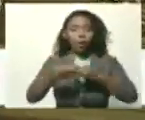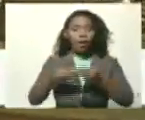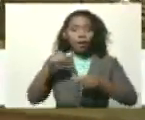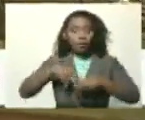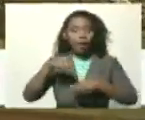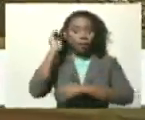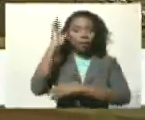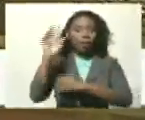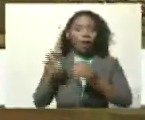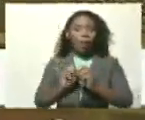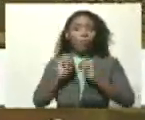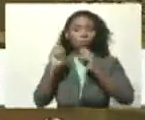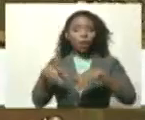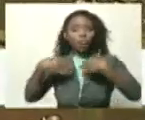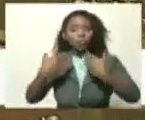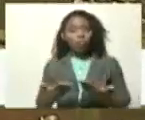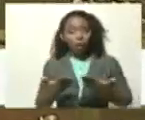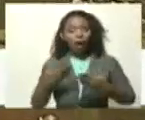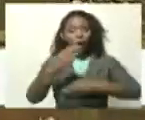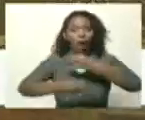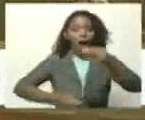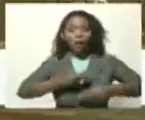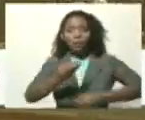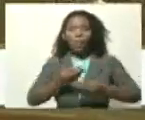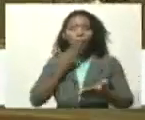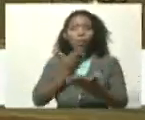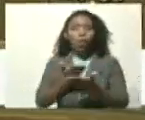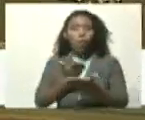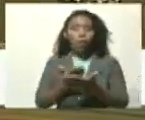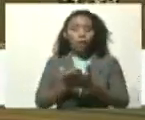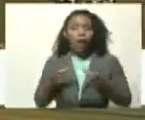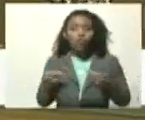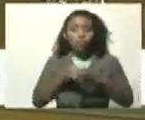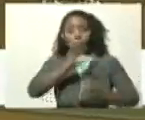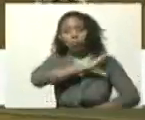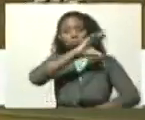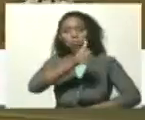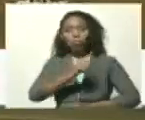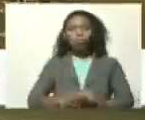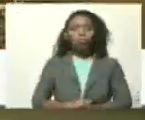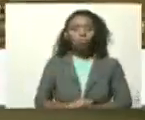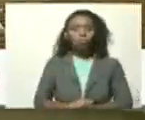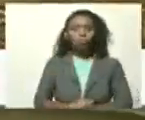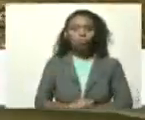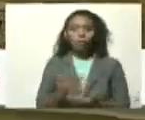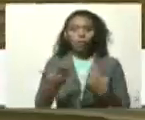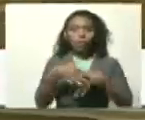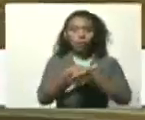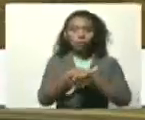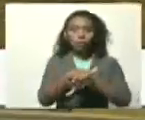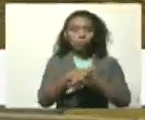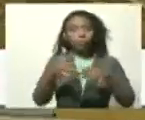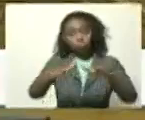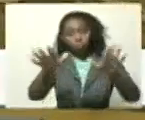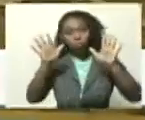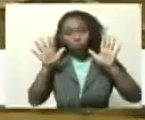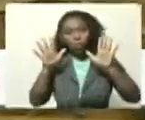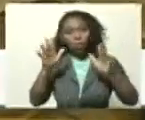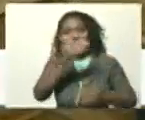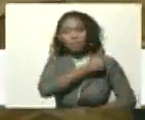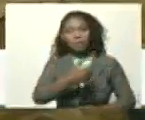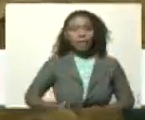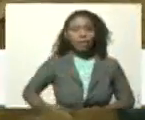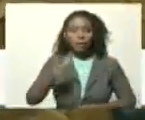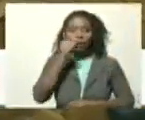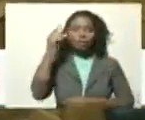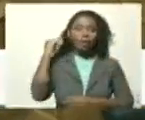venezolano la oportunidad de hacer la propuesta de junta directiva integrada, por supuesto, de presidente o